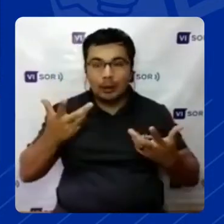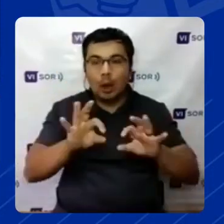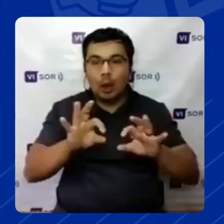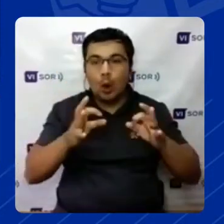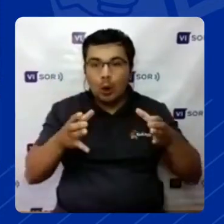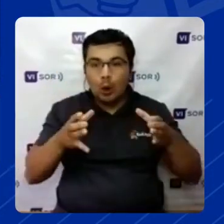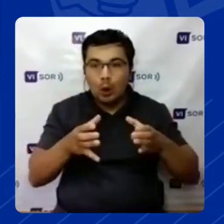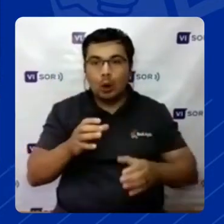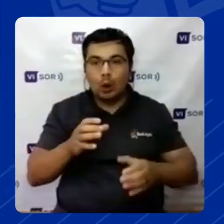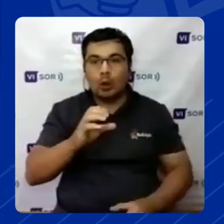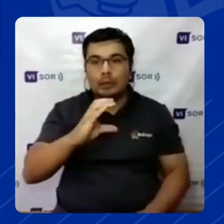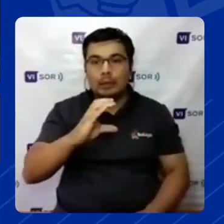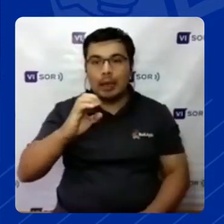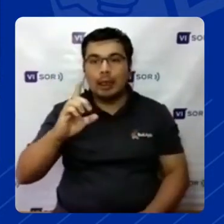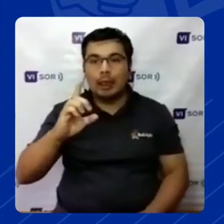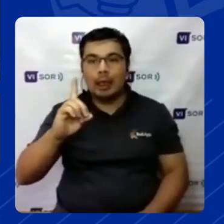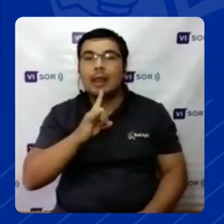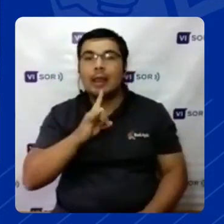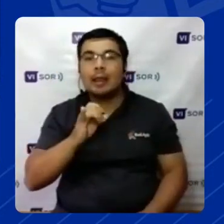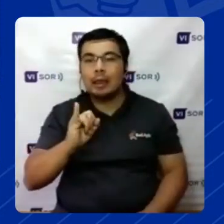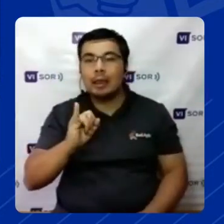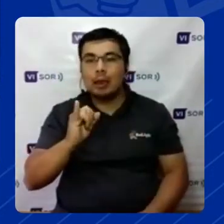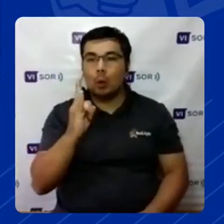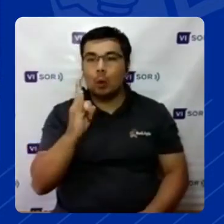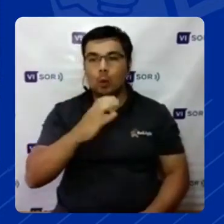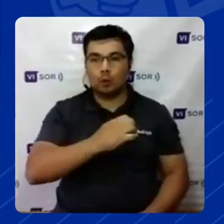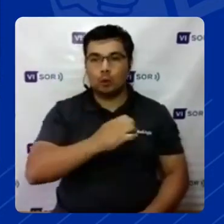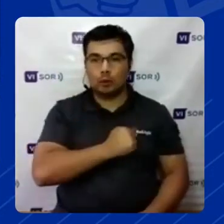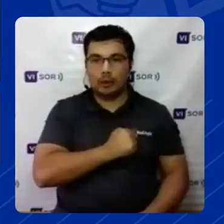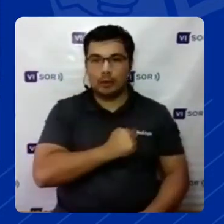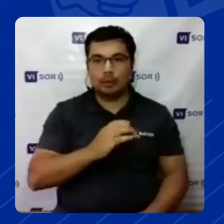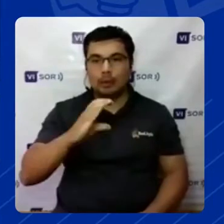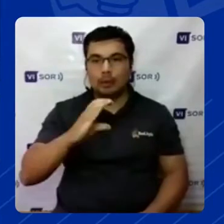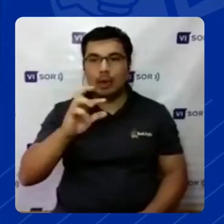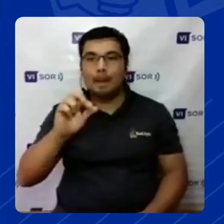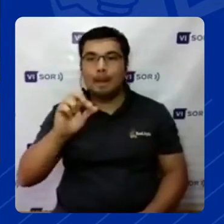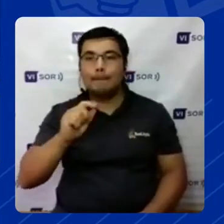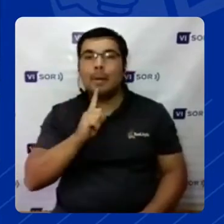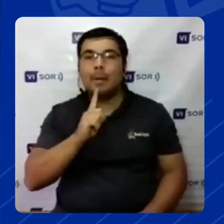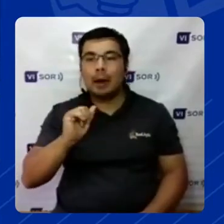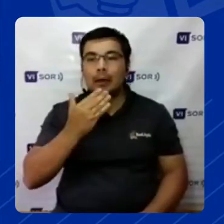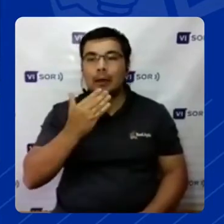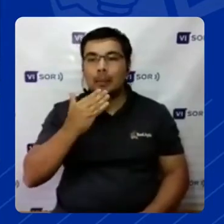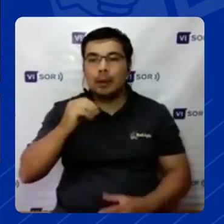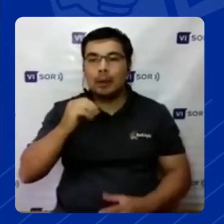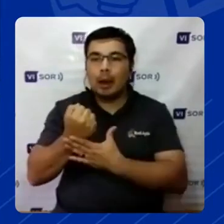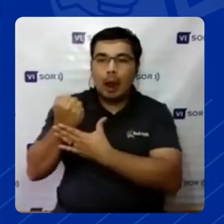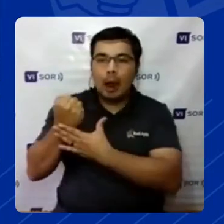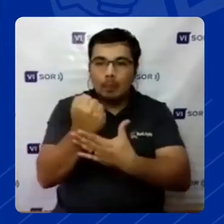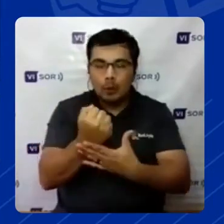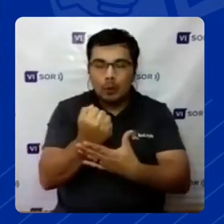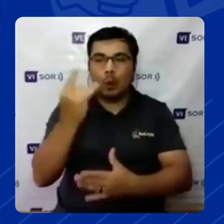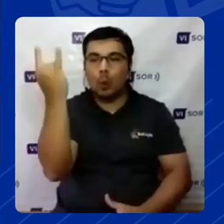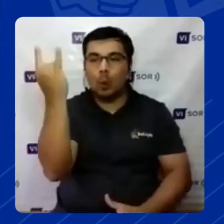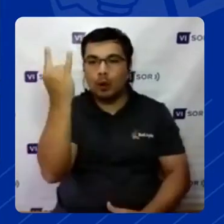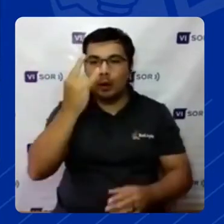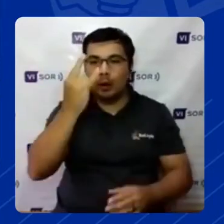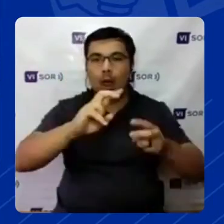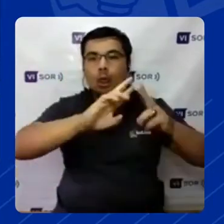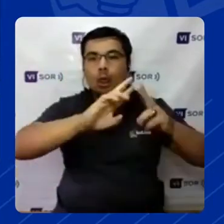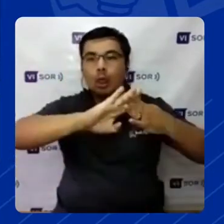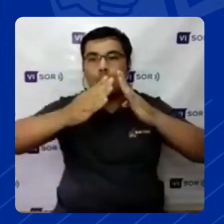OIS Chile, y también tenemos la colaboración de la Universidad de los Andes y el patrocinio de la Agencia Nacional